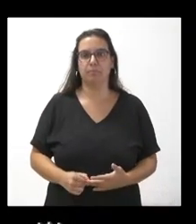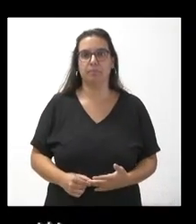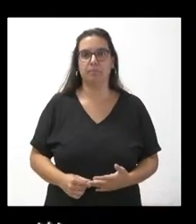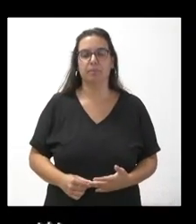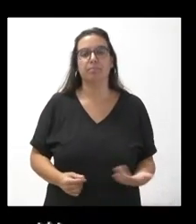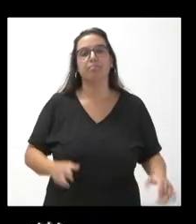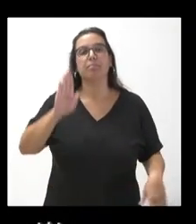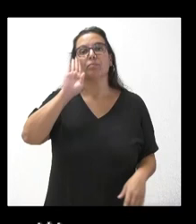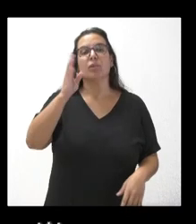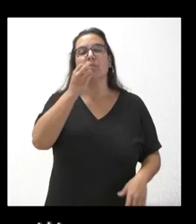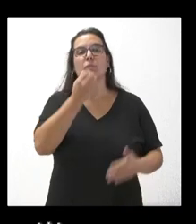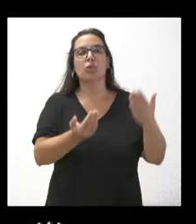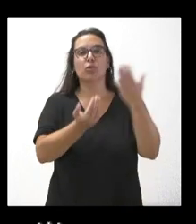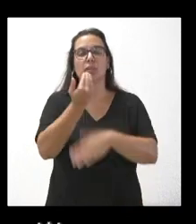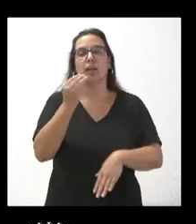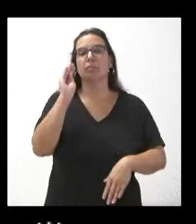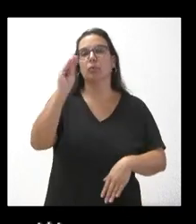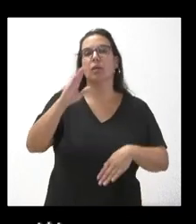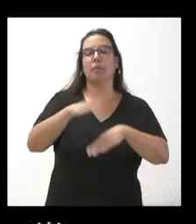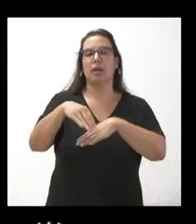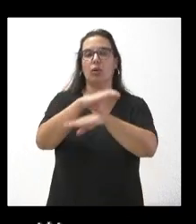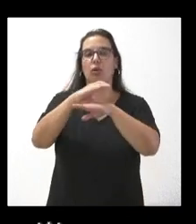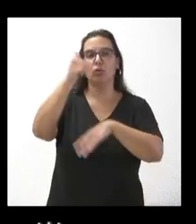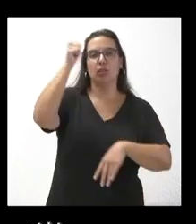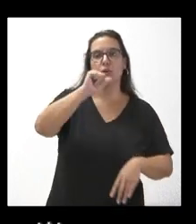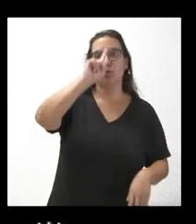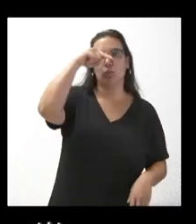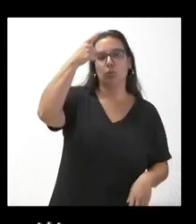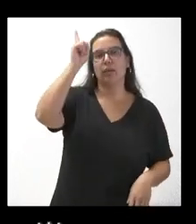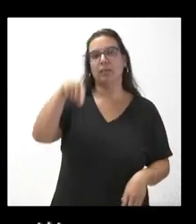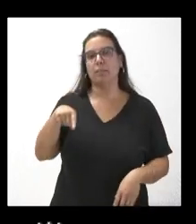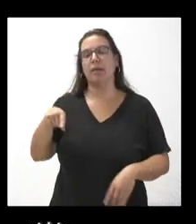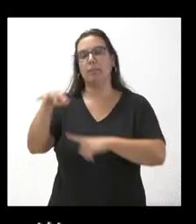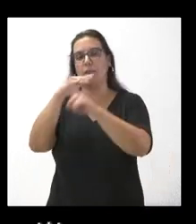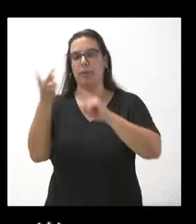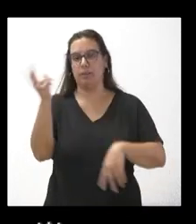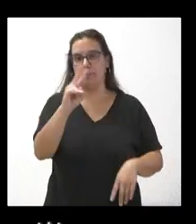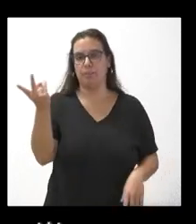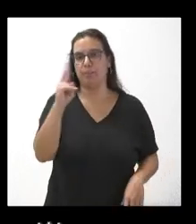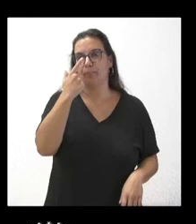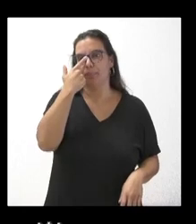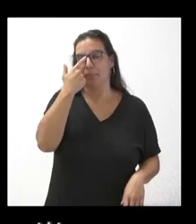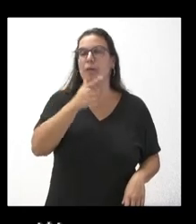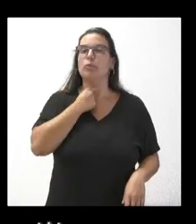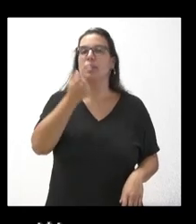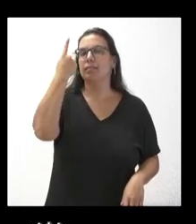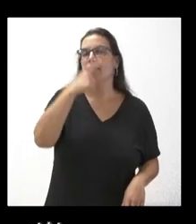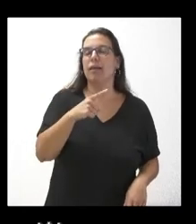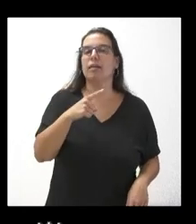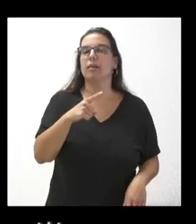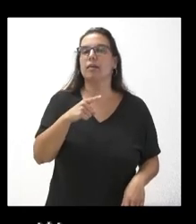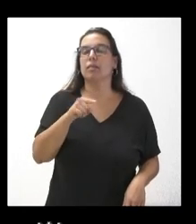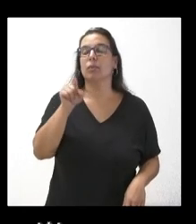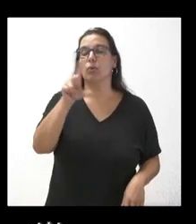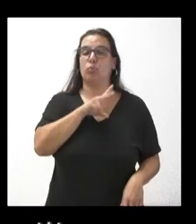Hola, buenas. Para el consejero de Cultura y también luego para el consejero de Medio Ambiente. Me gustaría saber, usted ha